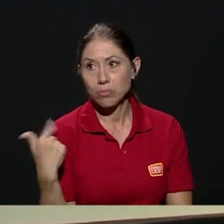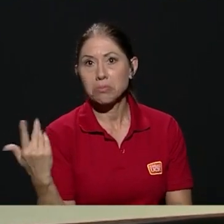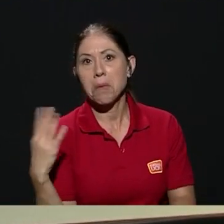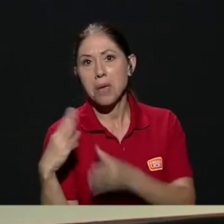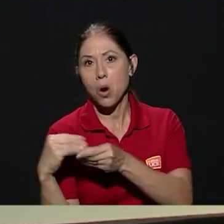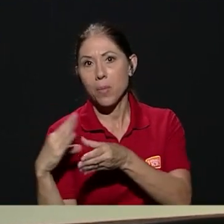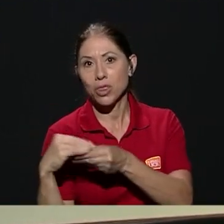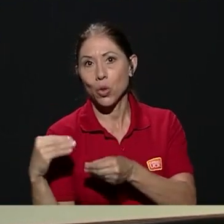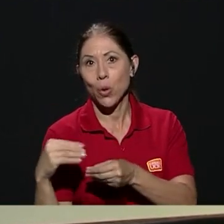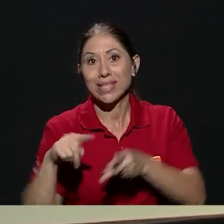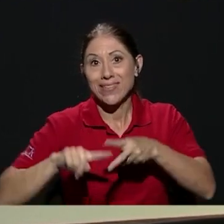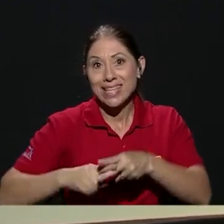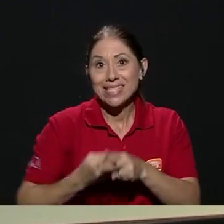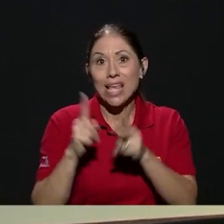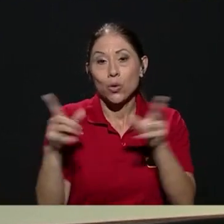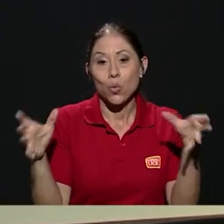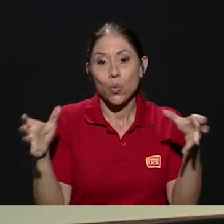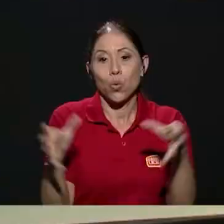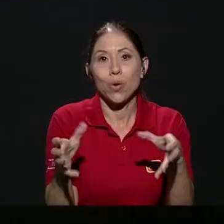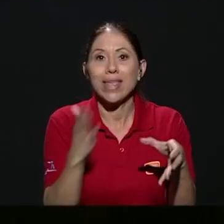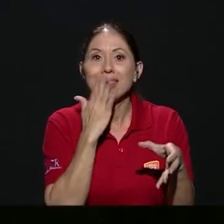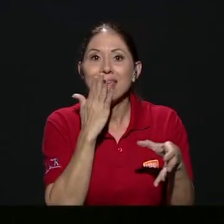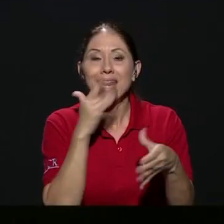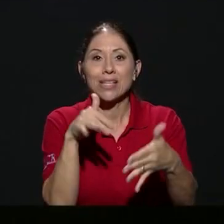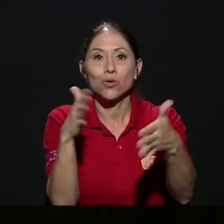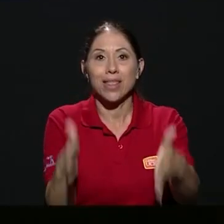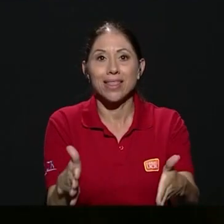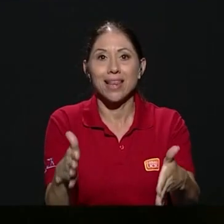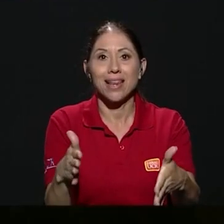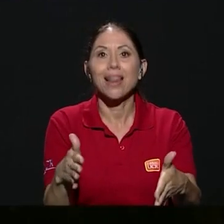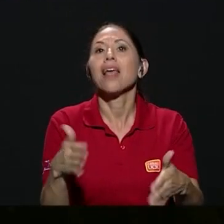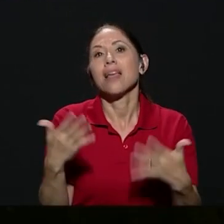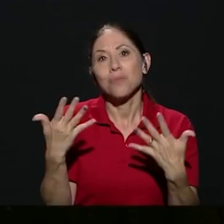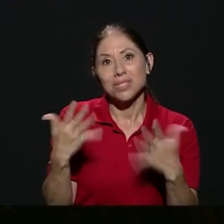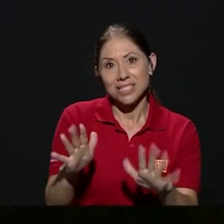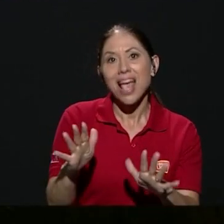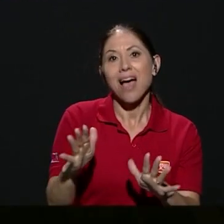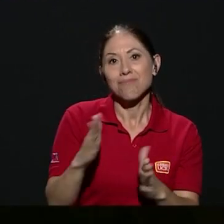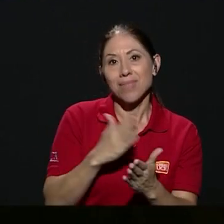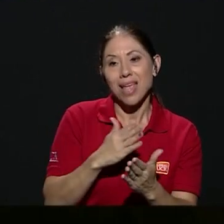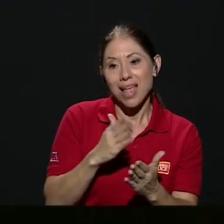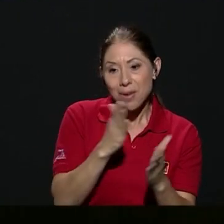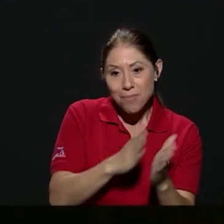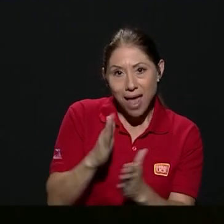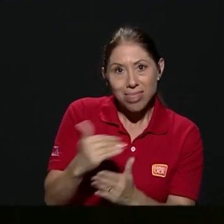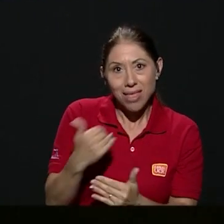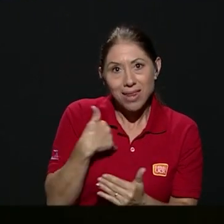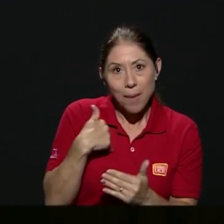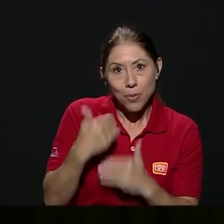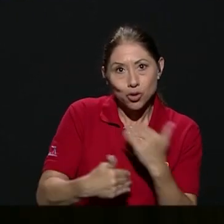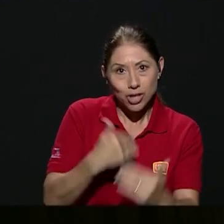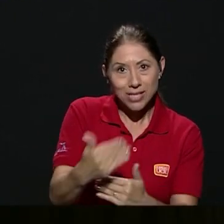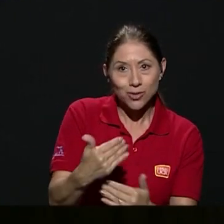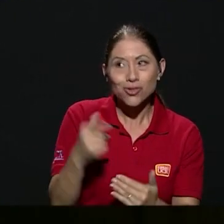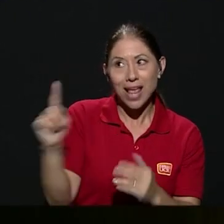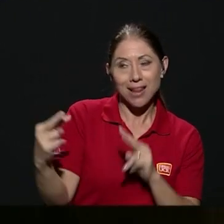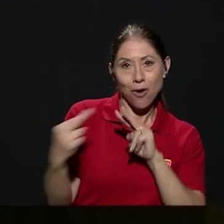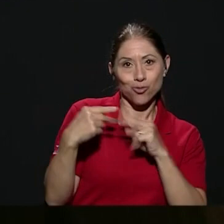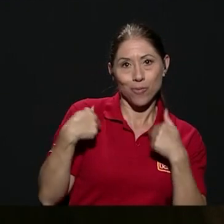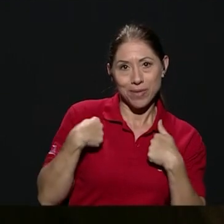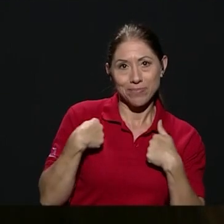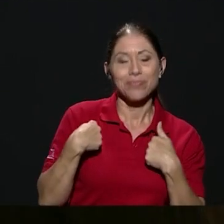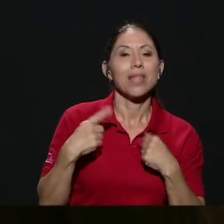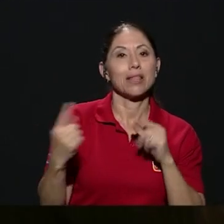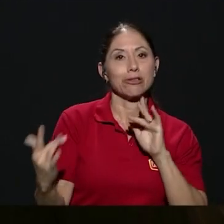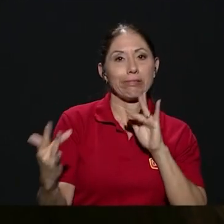un movimiento indígena estudiantil y él me reconoció debido a los procesos que ya el plan implicaba. Entonces desde ahí empezamos